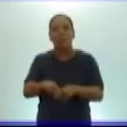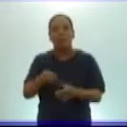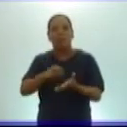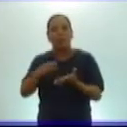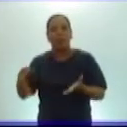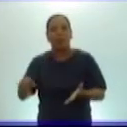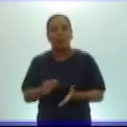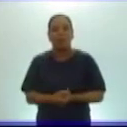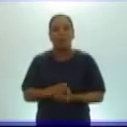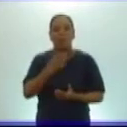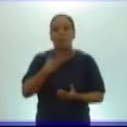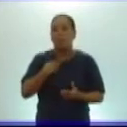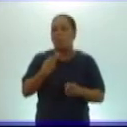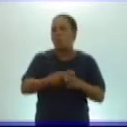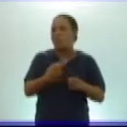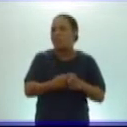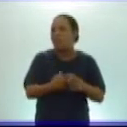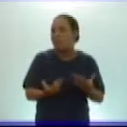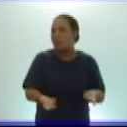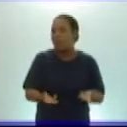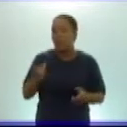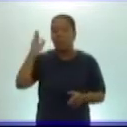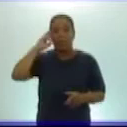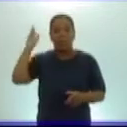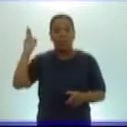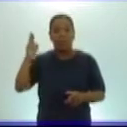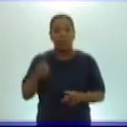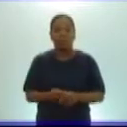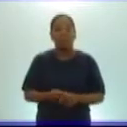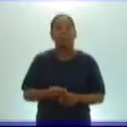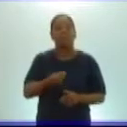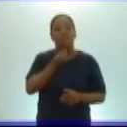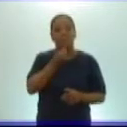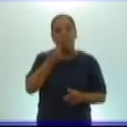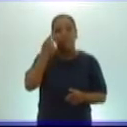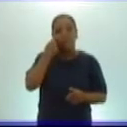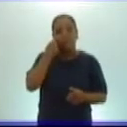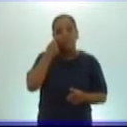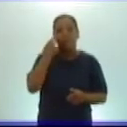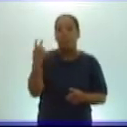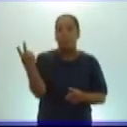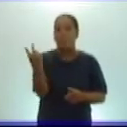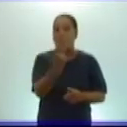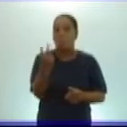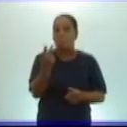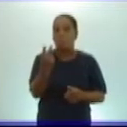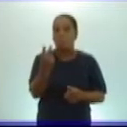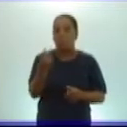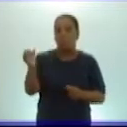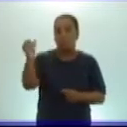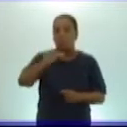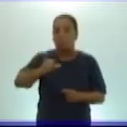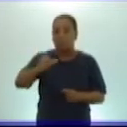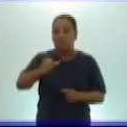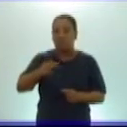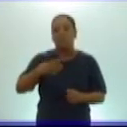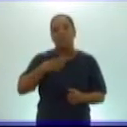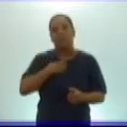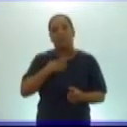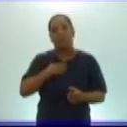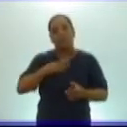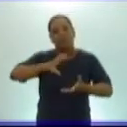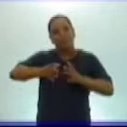se clasifica? Recuerden que es una mezcla heterogénea. ¿Por qué? Porque a simple vista podemos observar